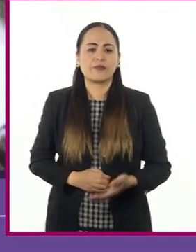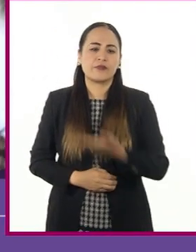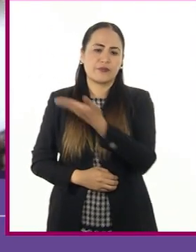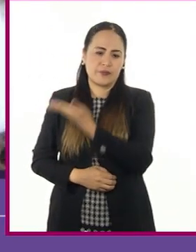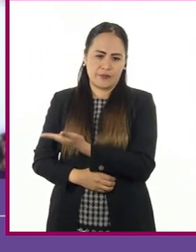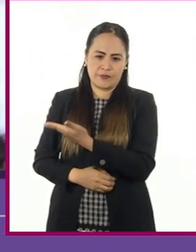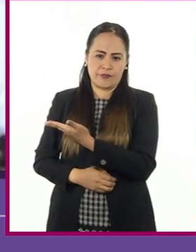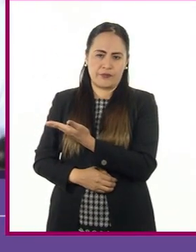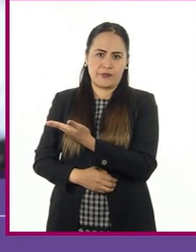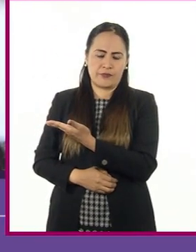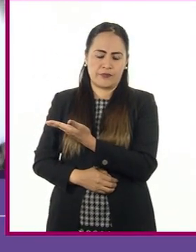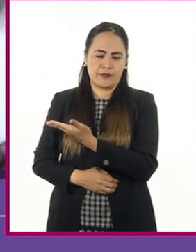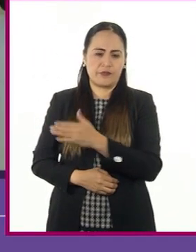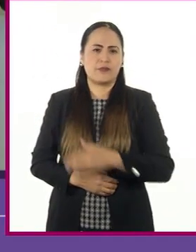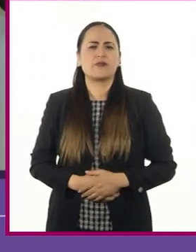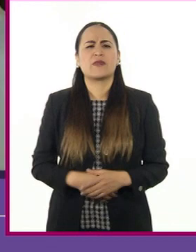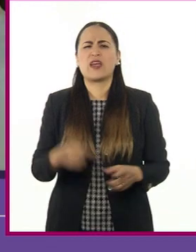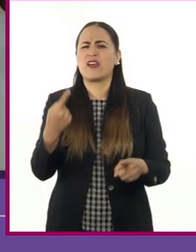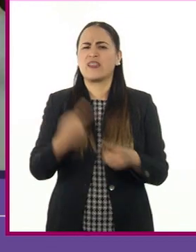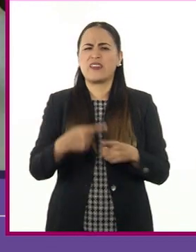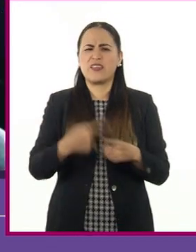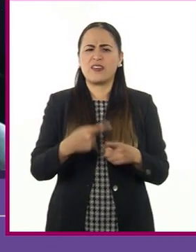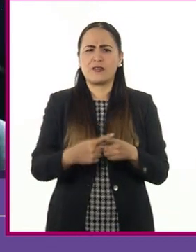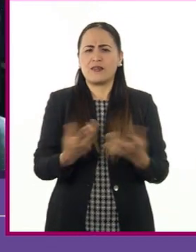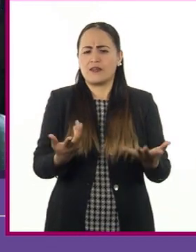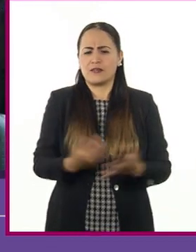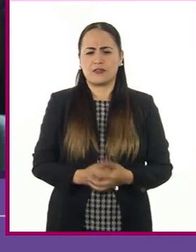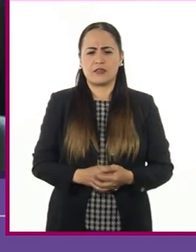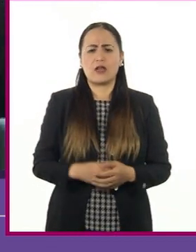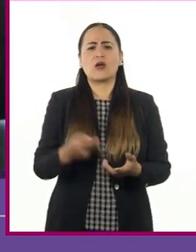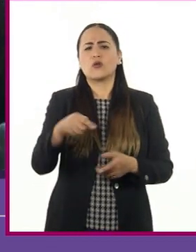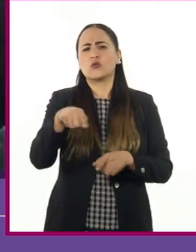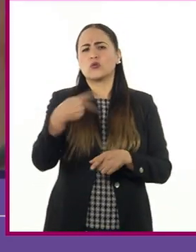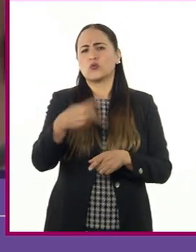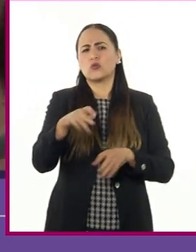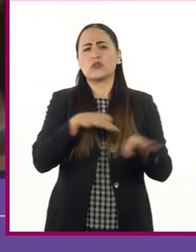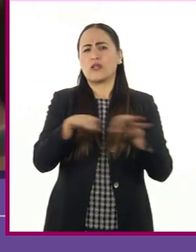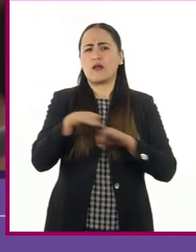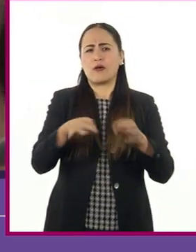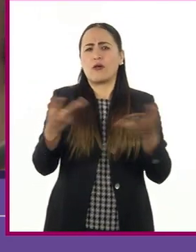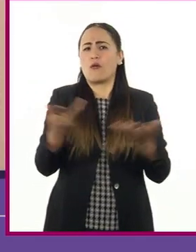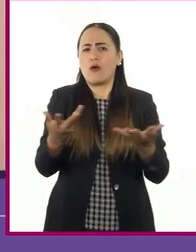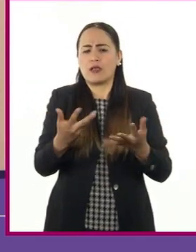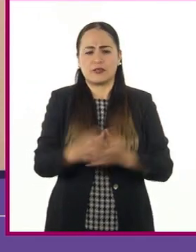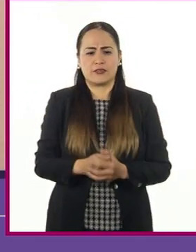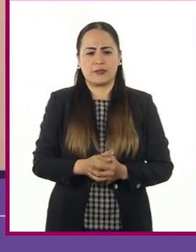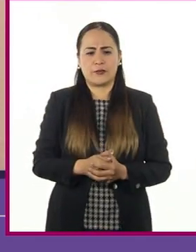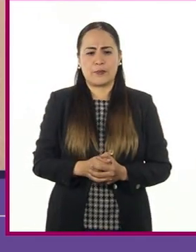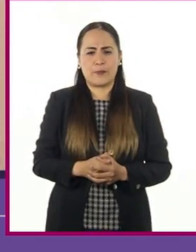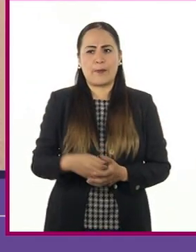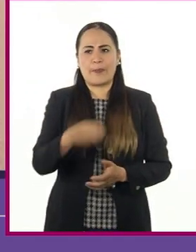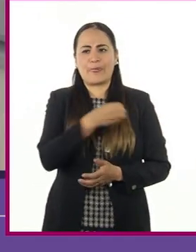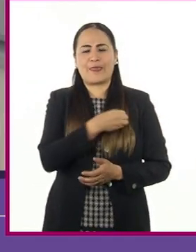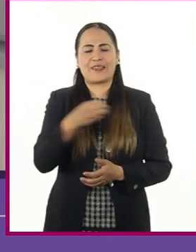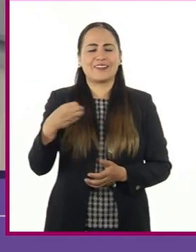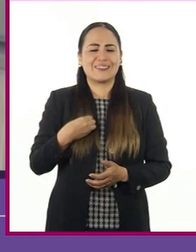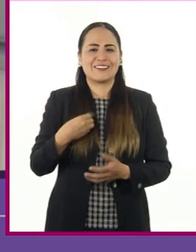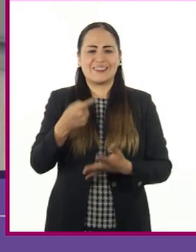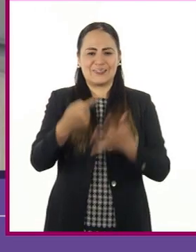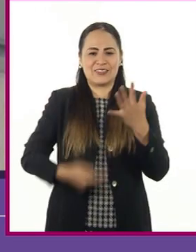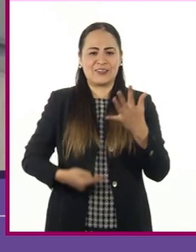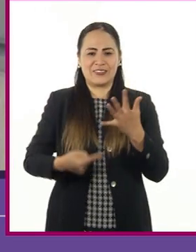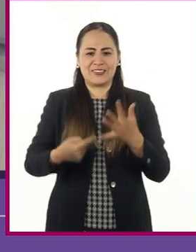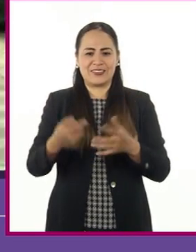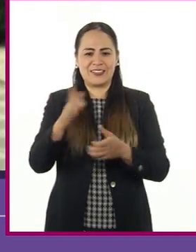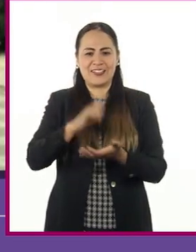¿Quiénes son los servidores públicos? ¿Qué importancia tiene su labor? Las obligaciones de los servidores públicos se